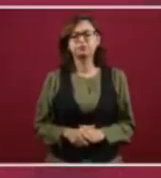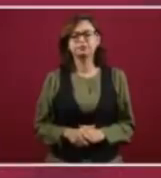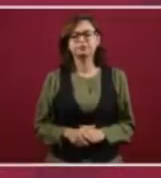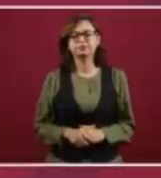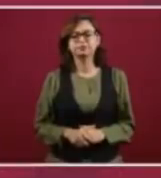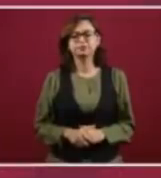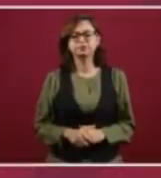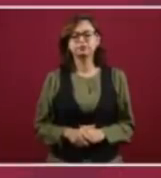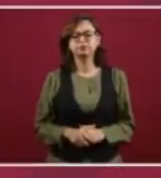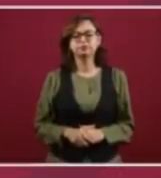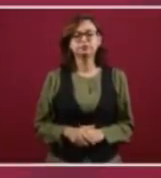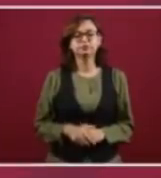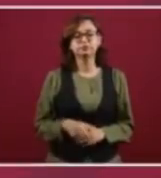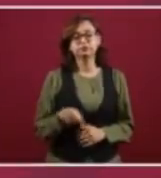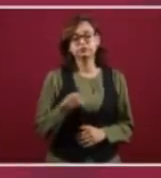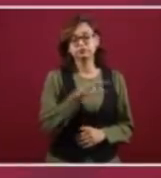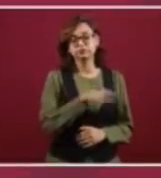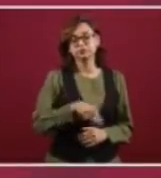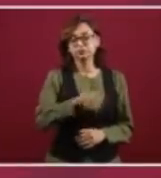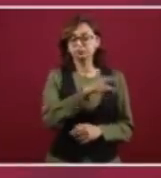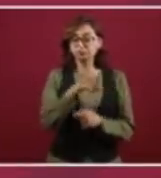nos hicieron la propuesta,